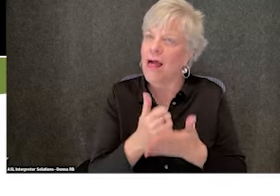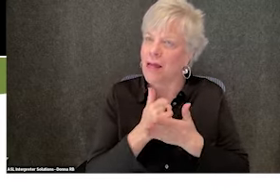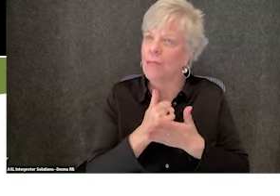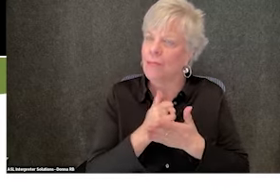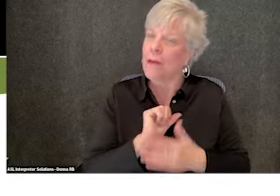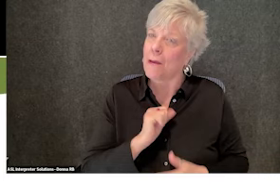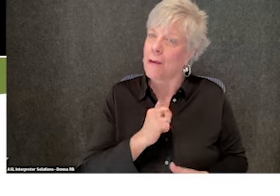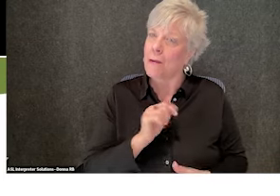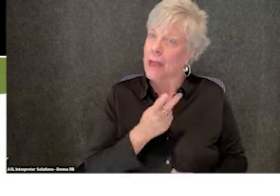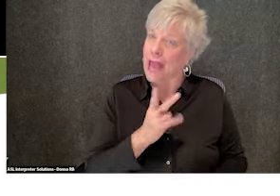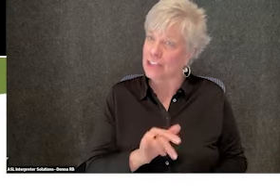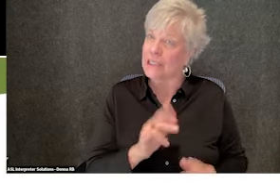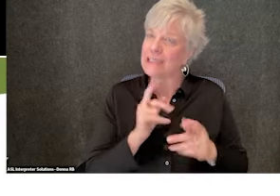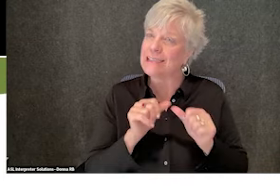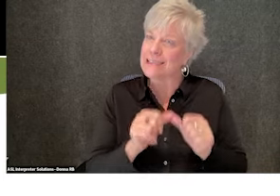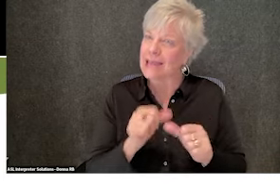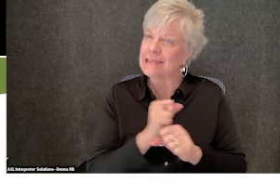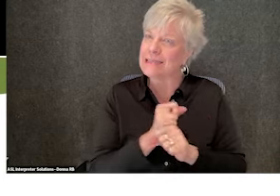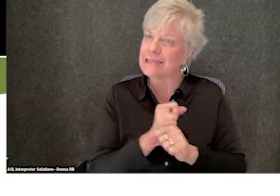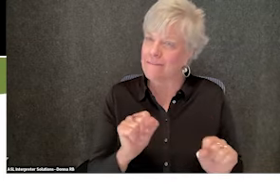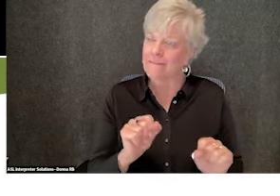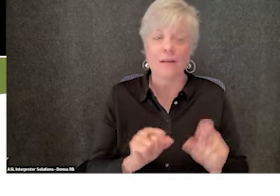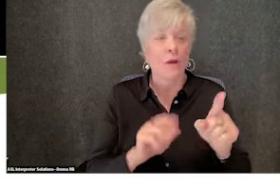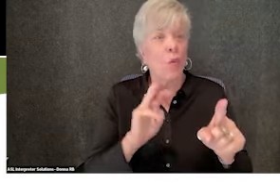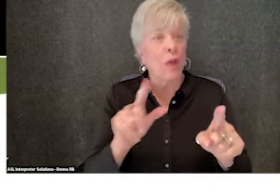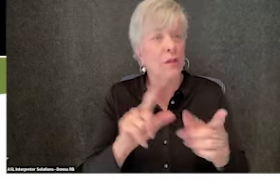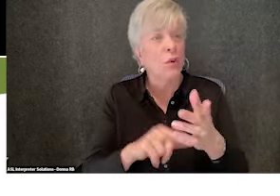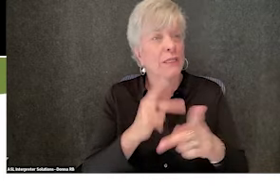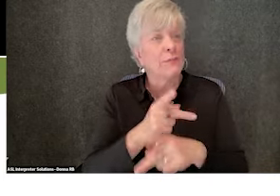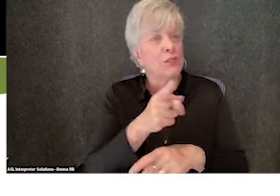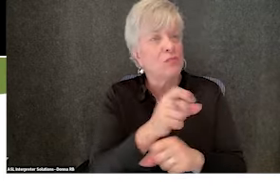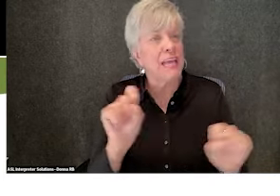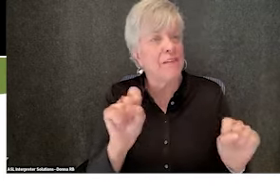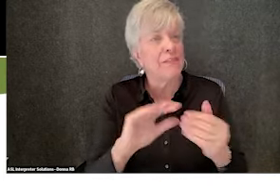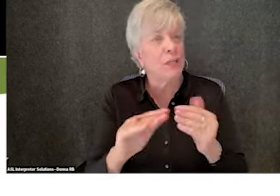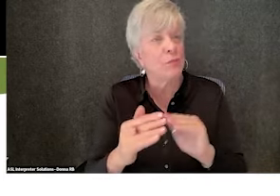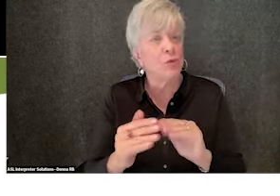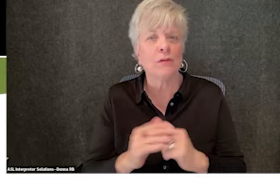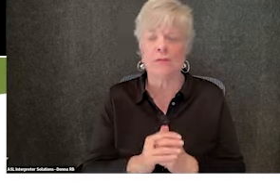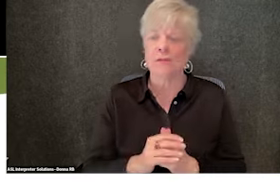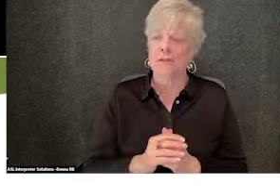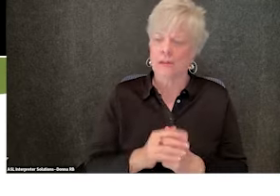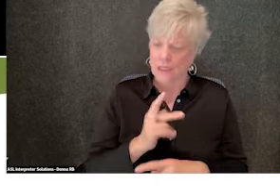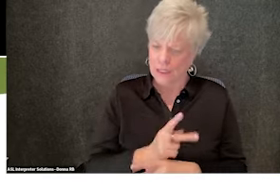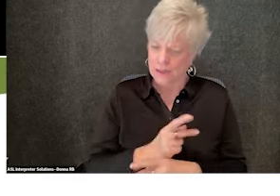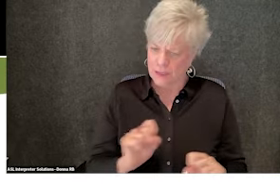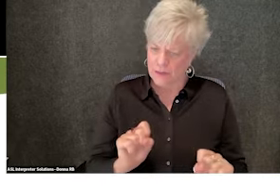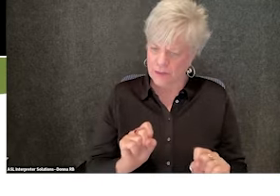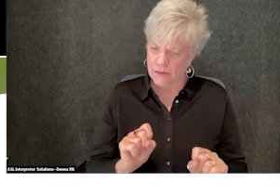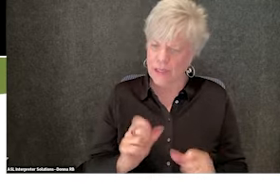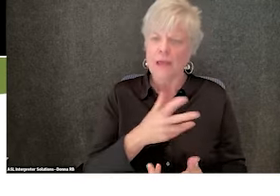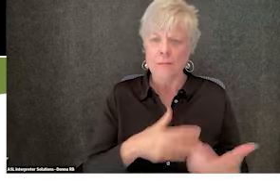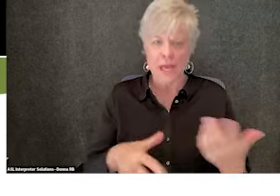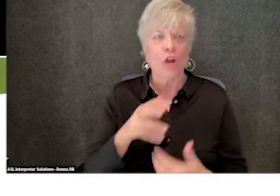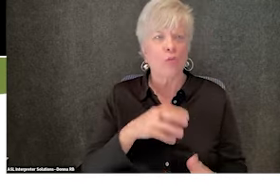cerca a familiares y amigos, trabajar también otras personas, mi hermana,